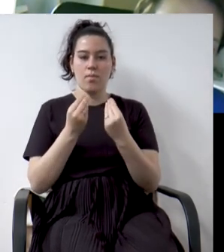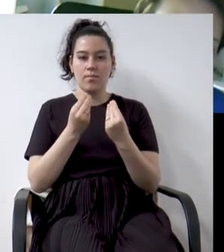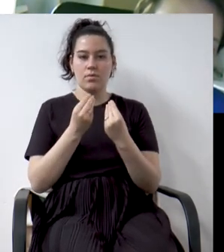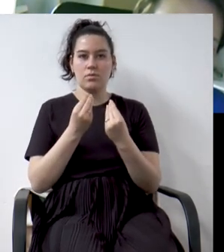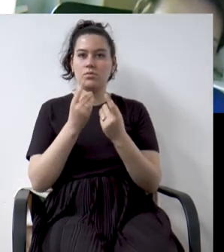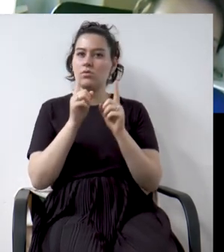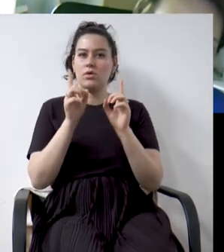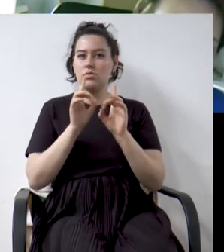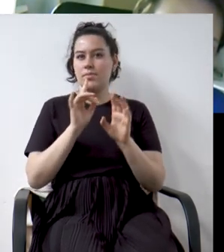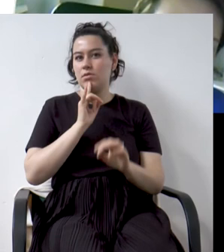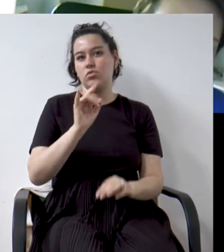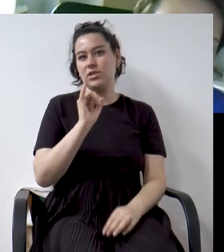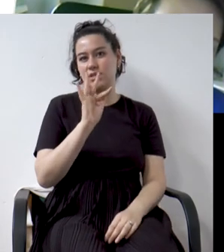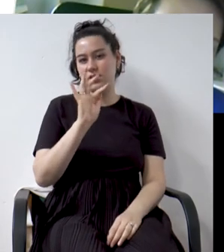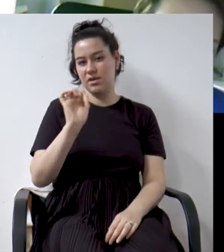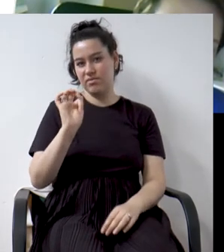exclusiva tampoco del ICET,